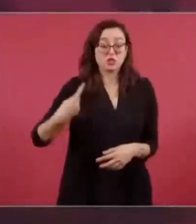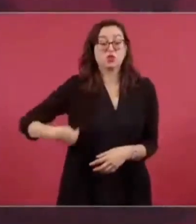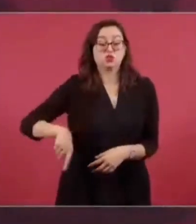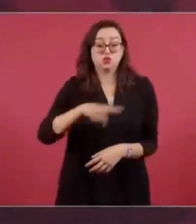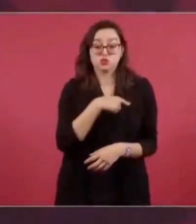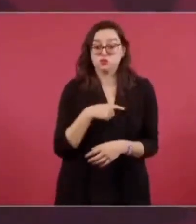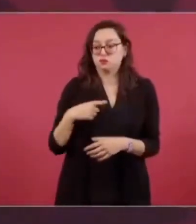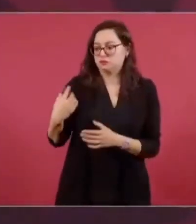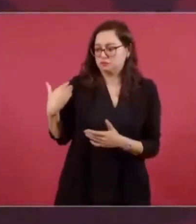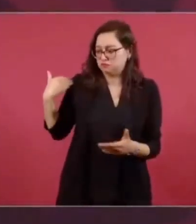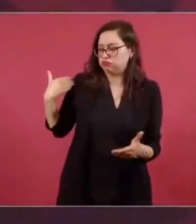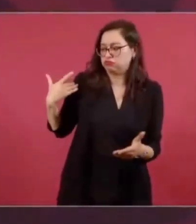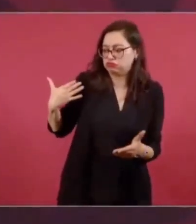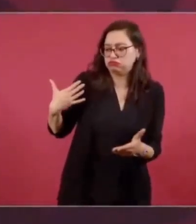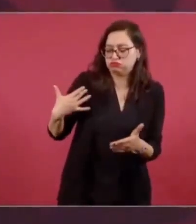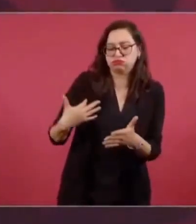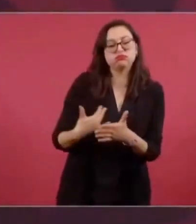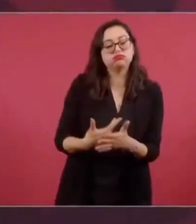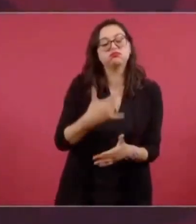de ninguna manera